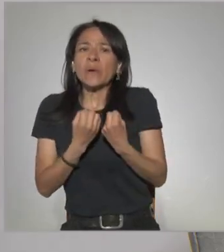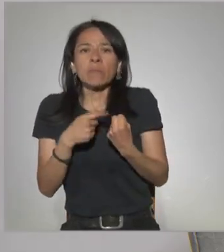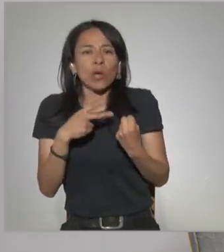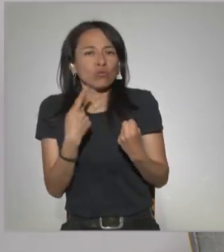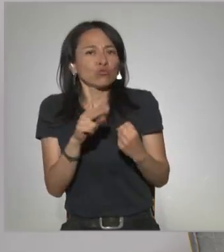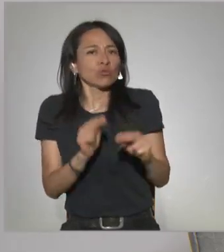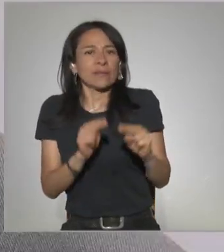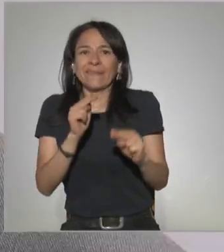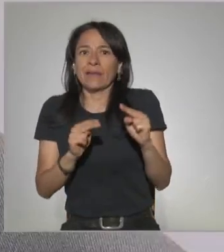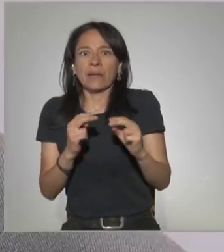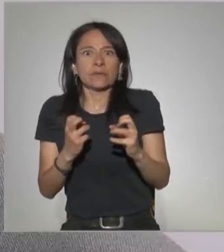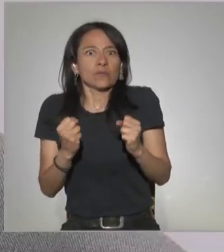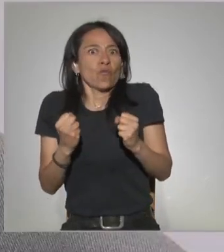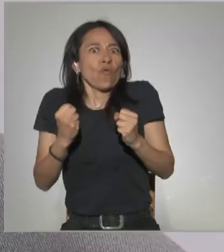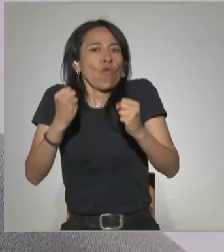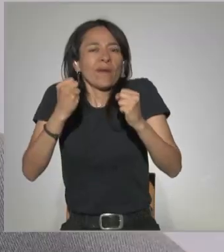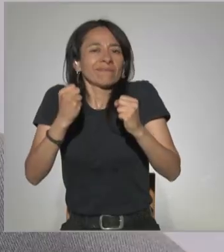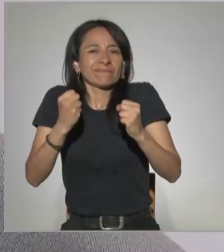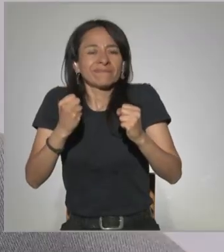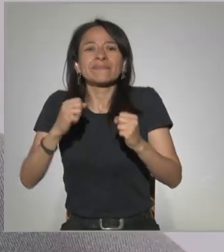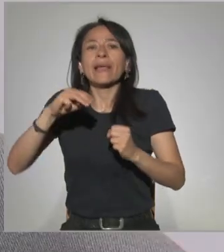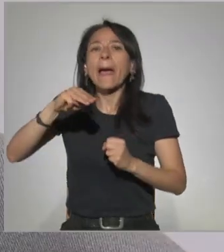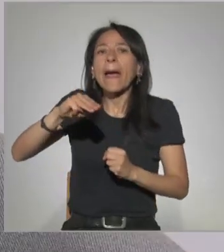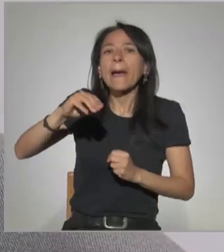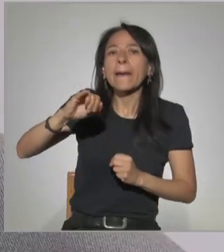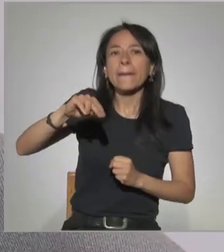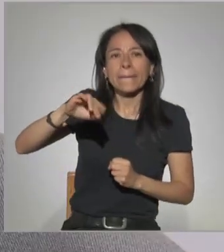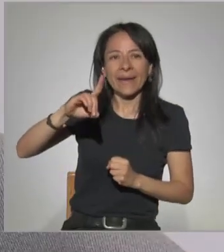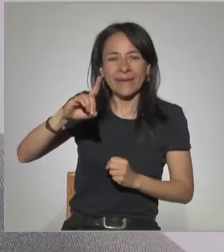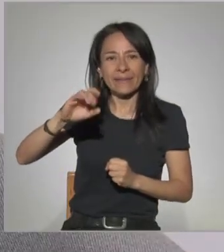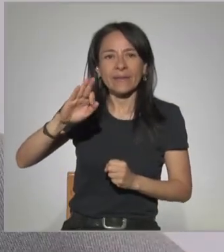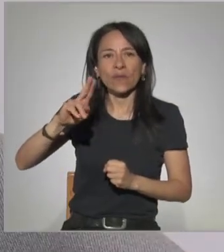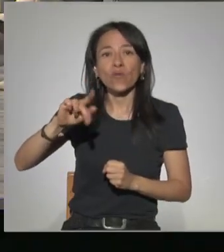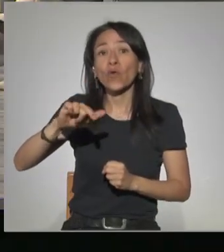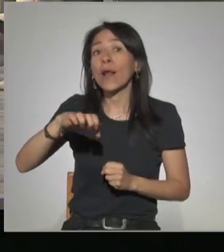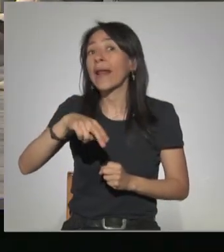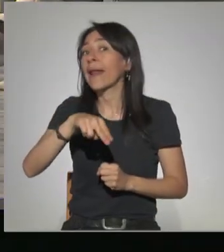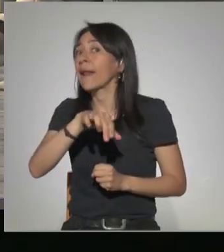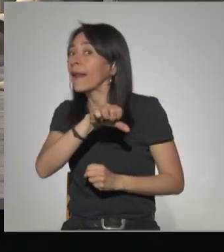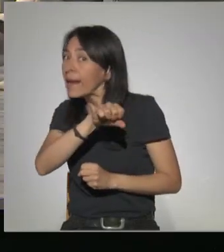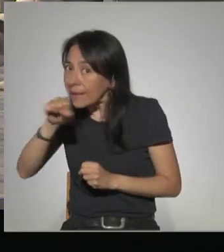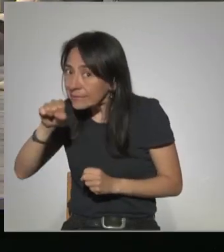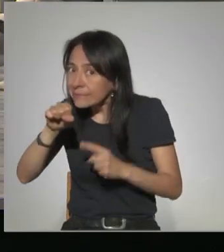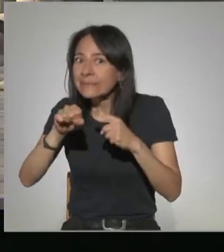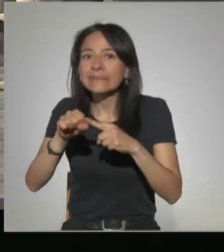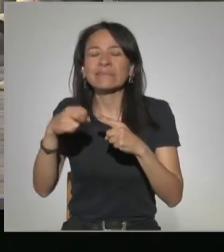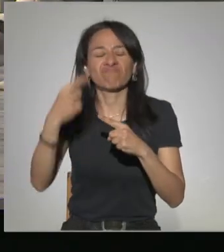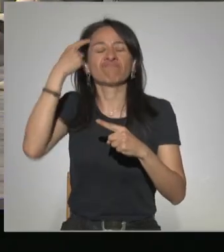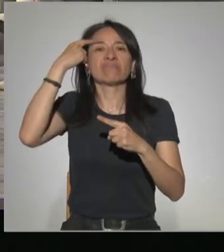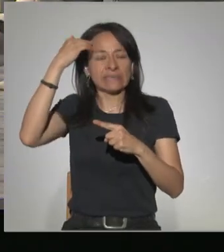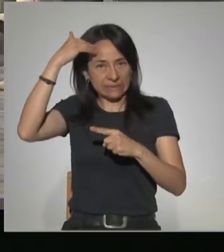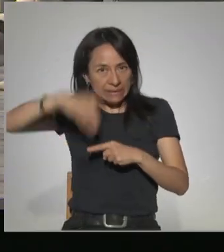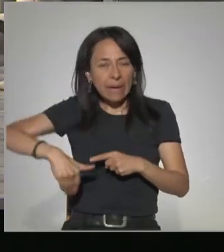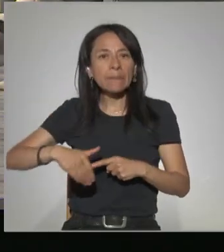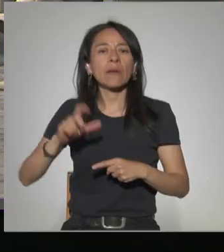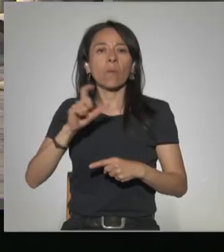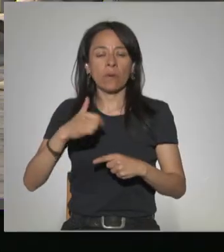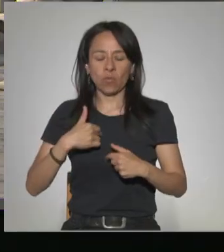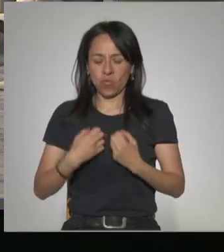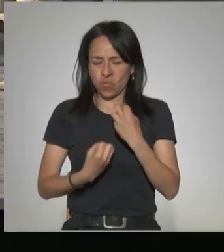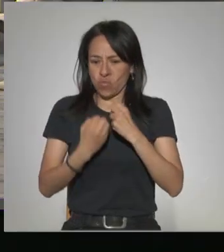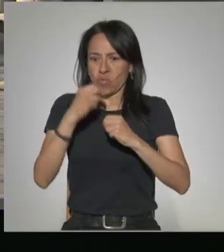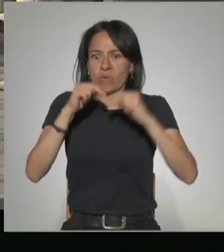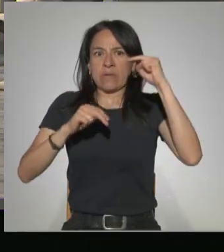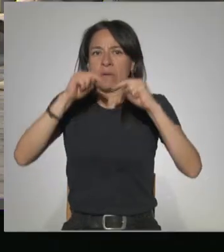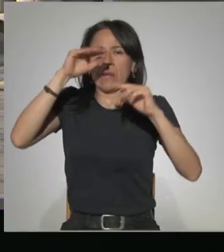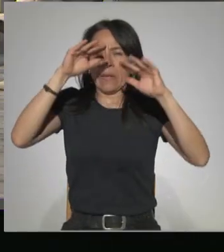porque desarrollan estrategias. Por ejemplo, en mindfulness se ha demostrado que es muy eficiente, ¿no?, disminuyendo, por ejemplo, los niveles de cortisol, disminuyendo el